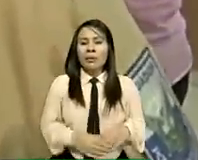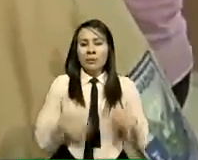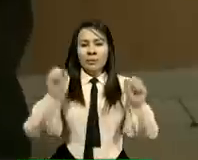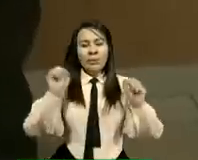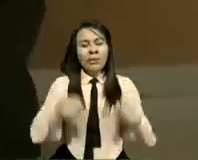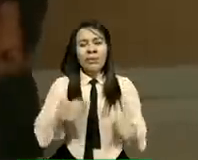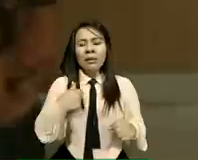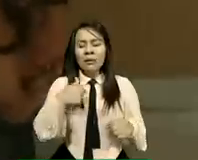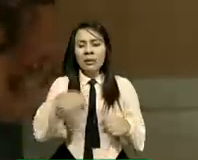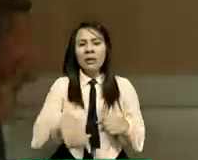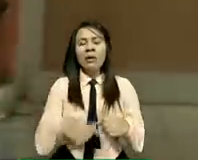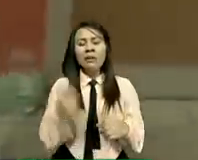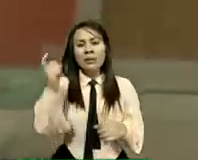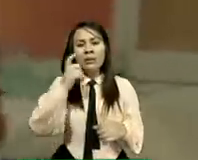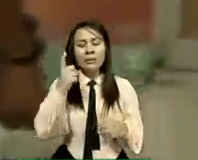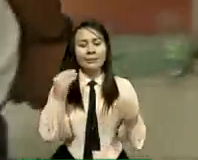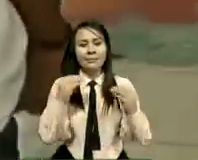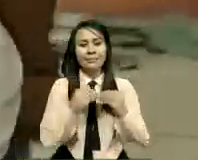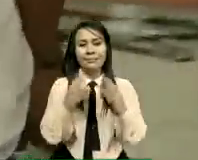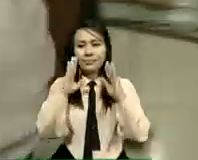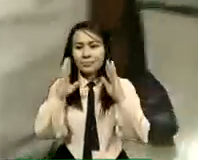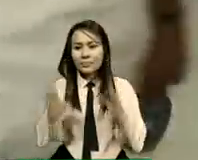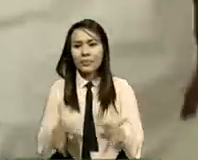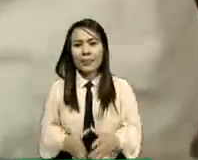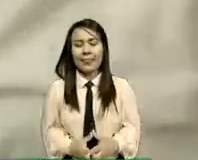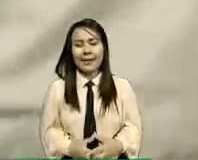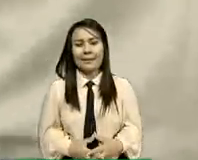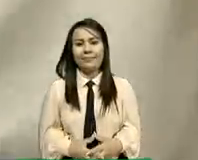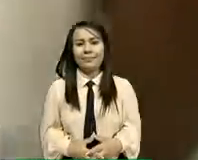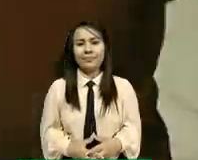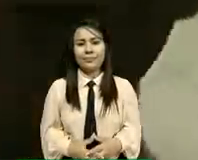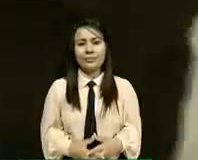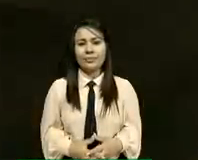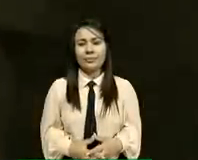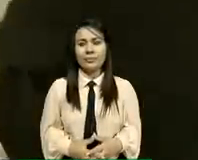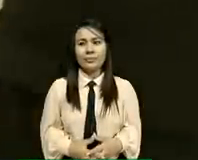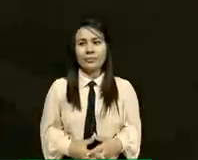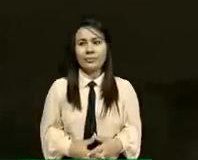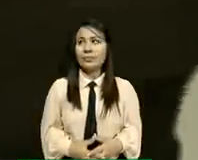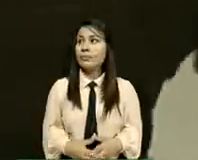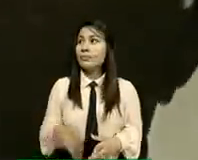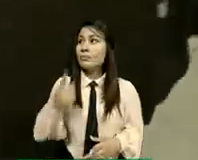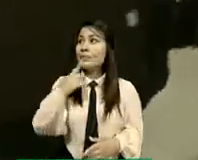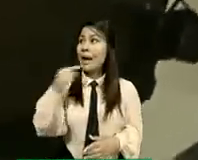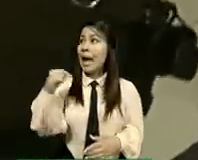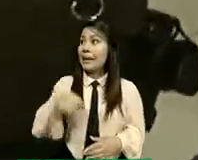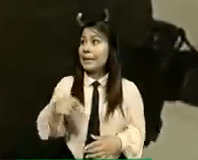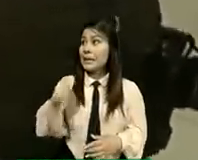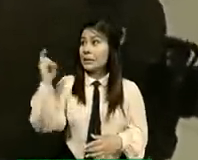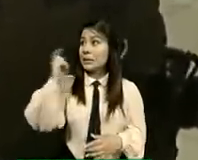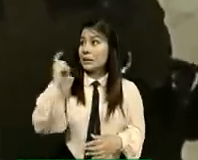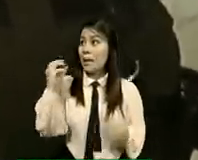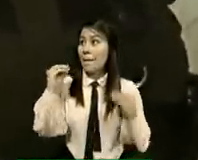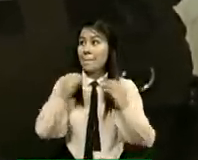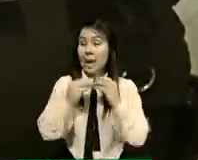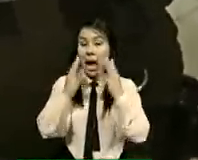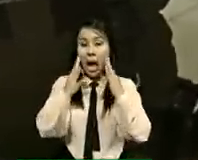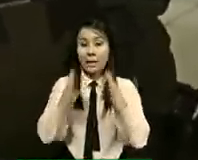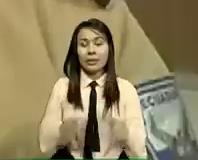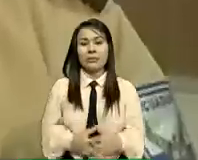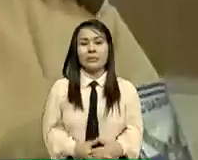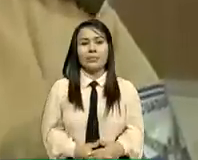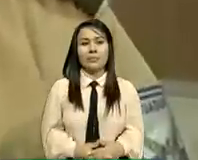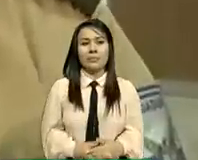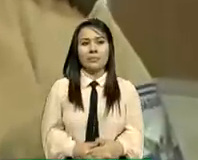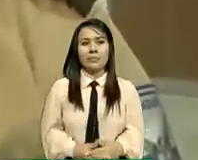En momento había indicado que en el bus, en el interior del bus, se le habían sustraído el teléfono celular. Al sospechoso lo encontramos cuadra más adelante,